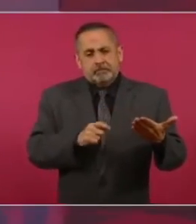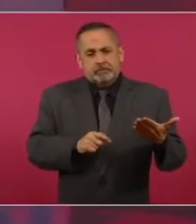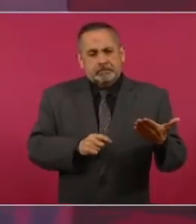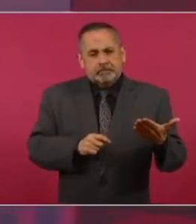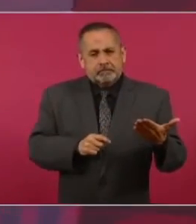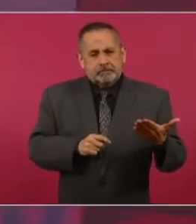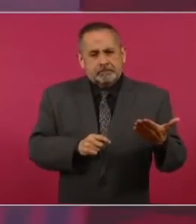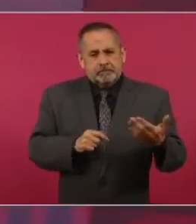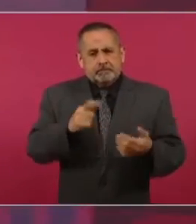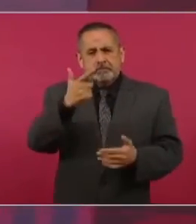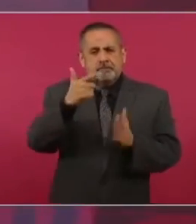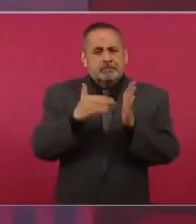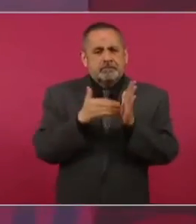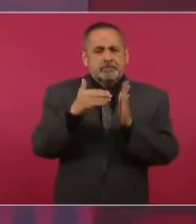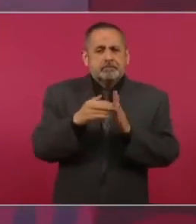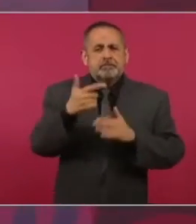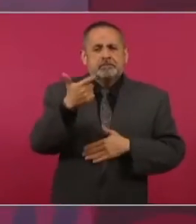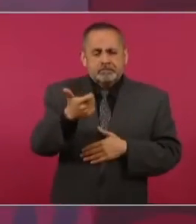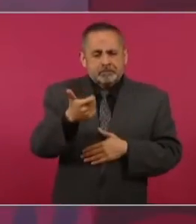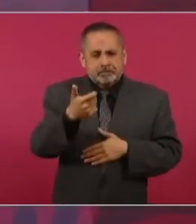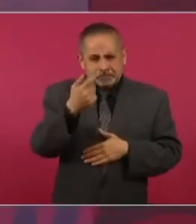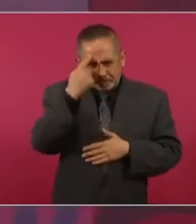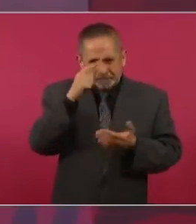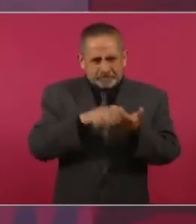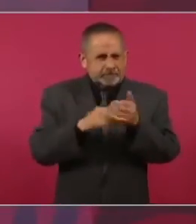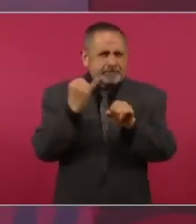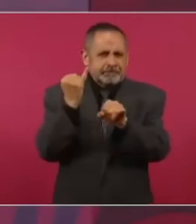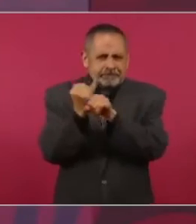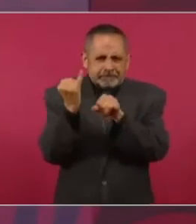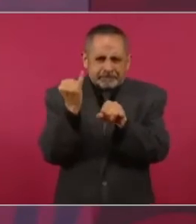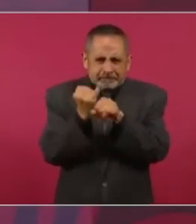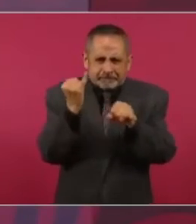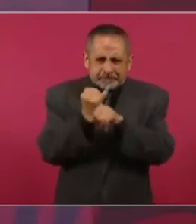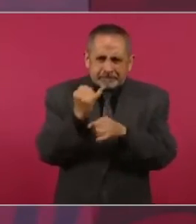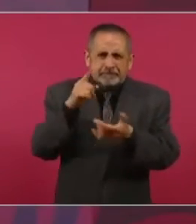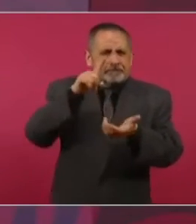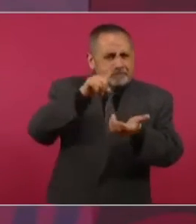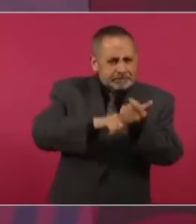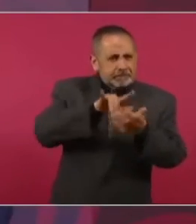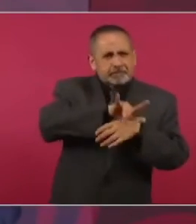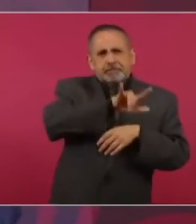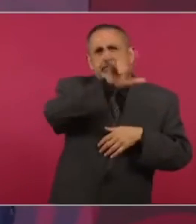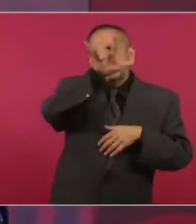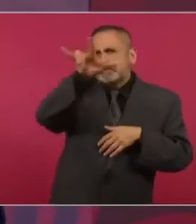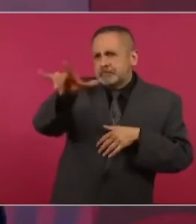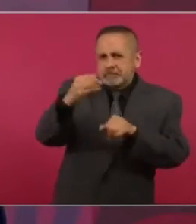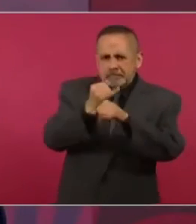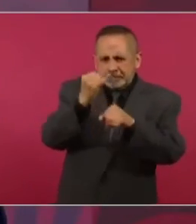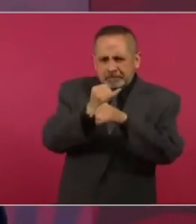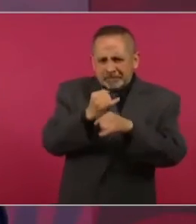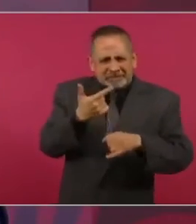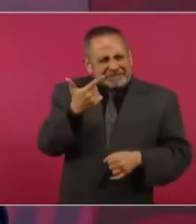de 7 millones de pesos de gasto de internet en el vuelo.